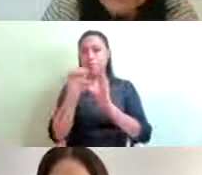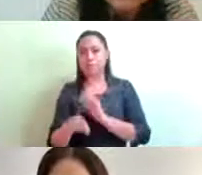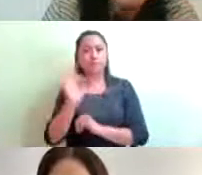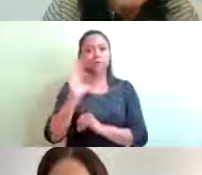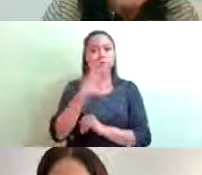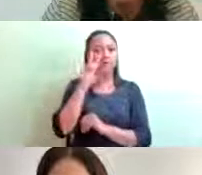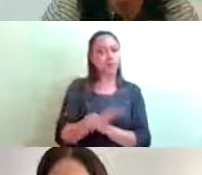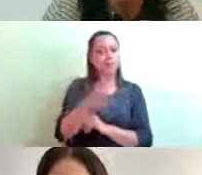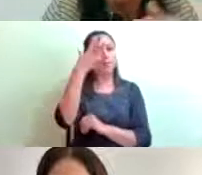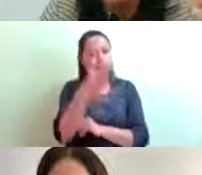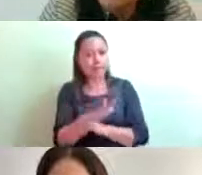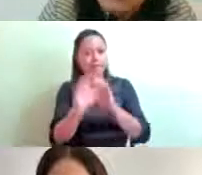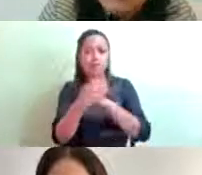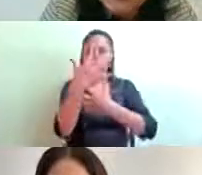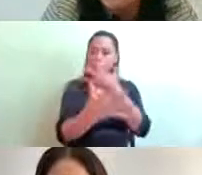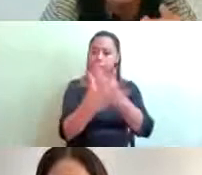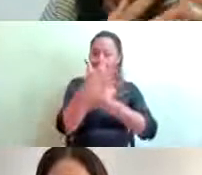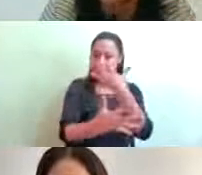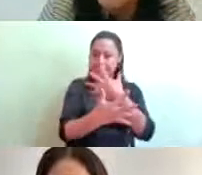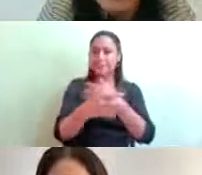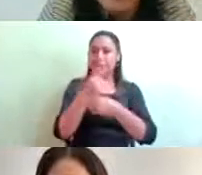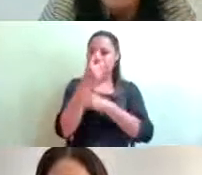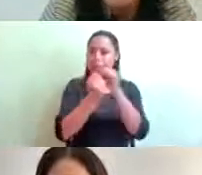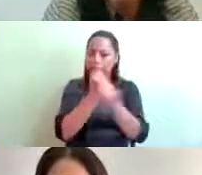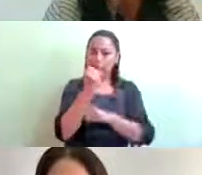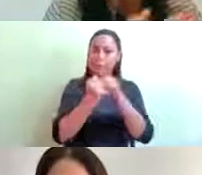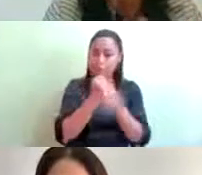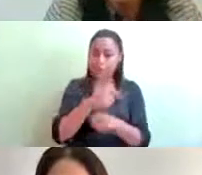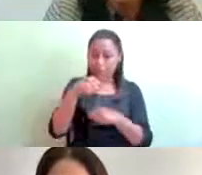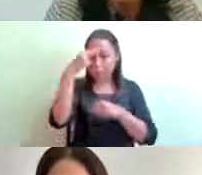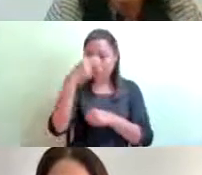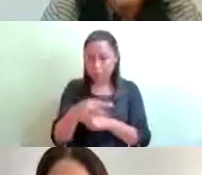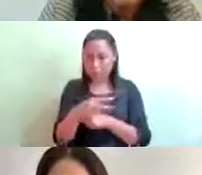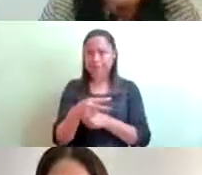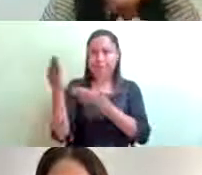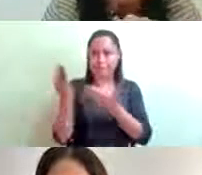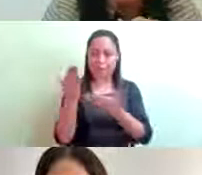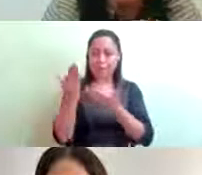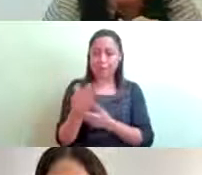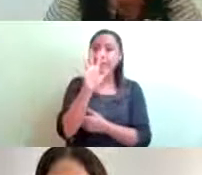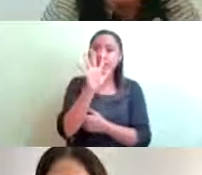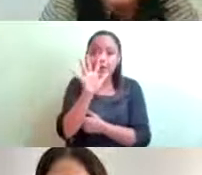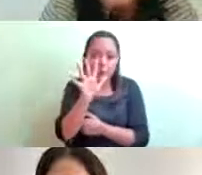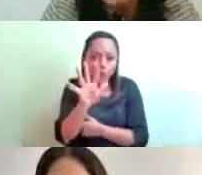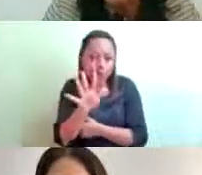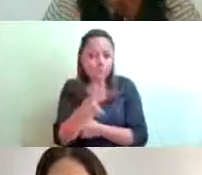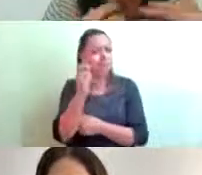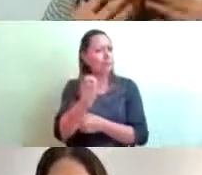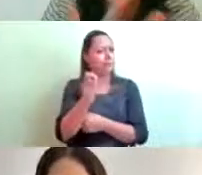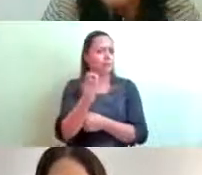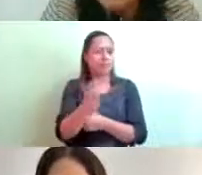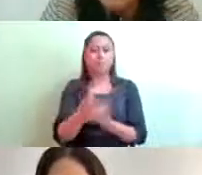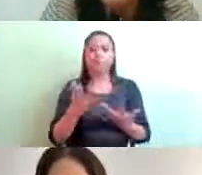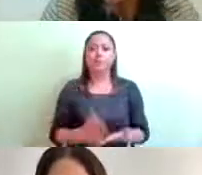15 eventos al año, pues México va a estar recibiendo 50. ¿Qué quiere decir con esto? Que la capacidad de